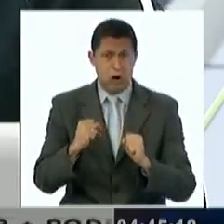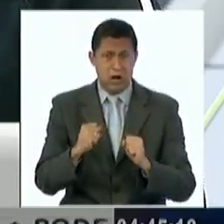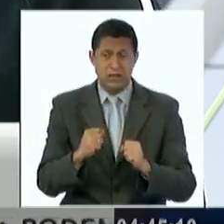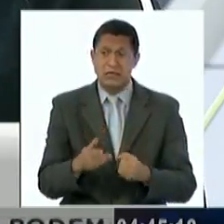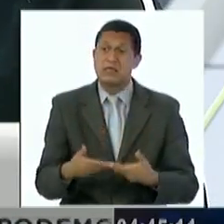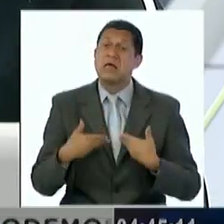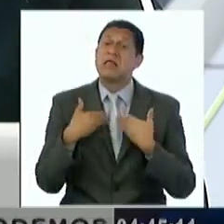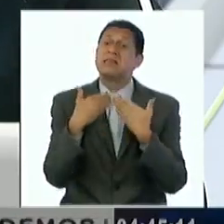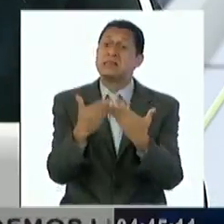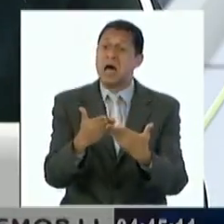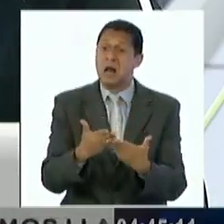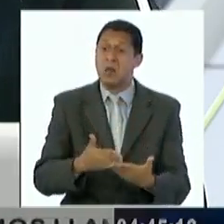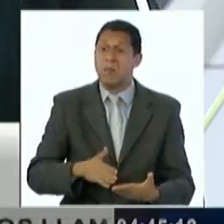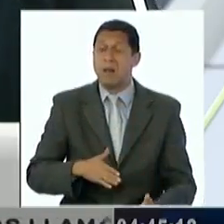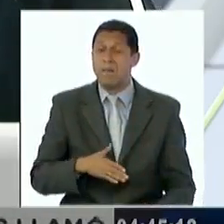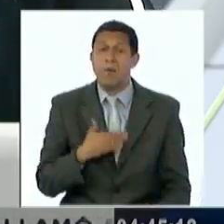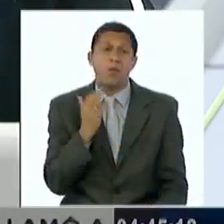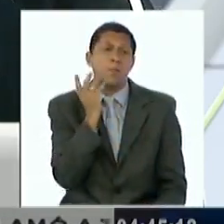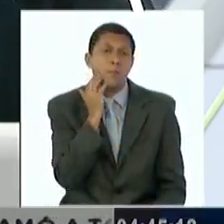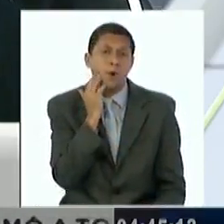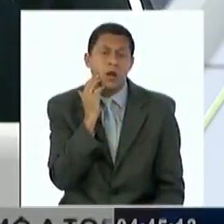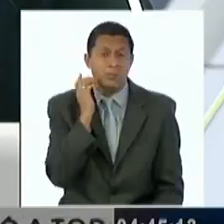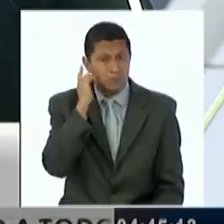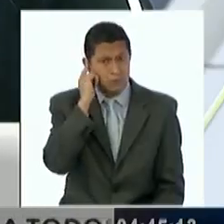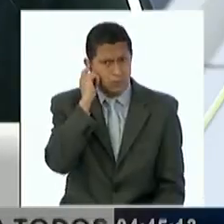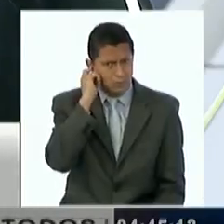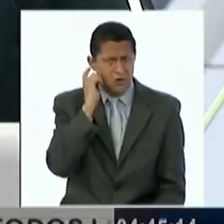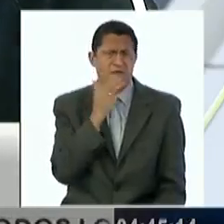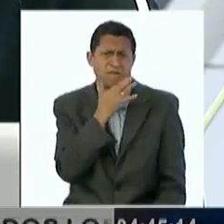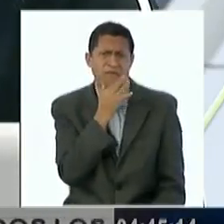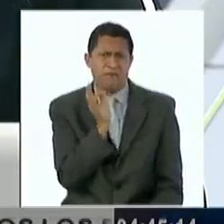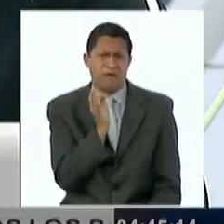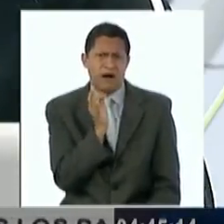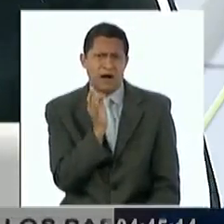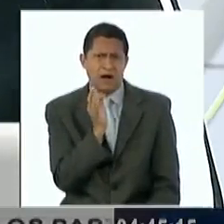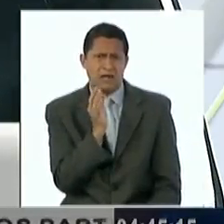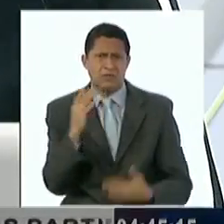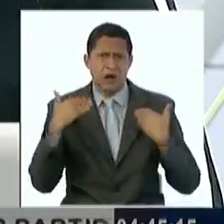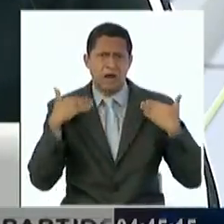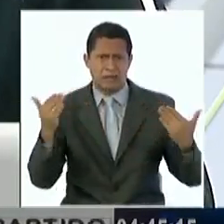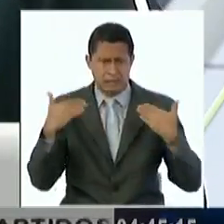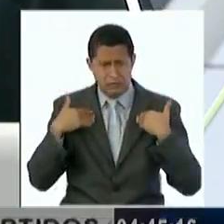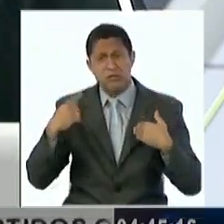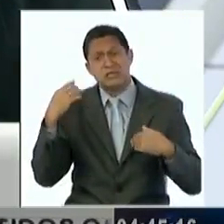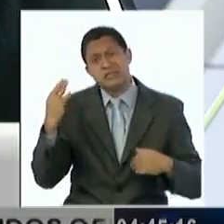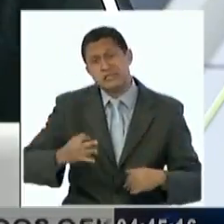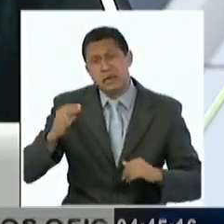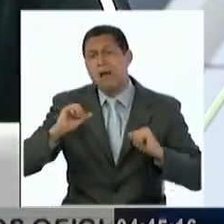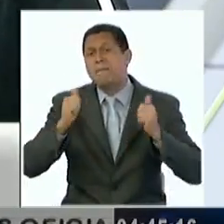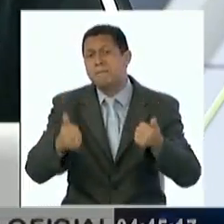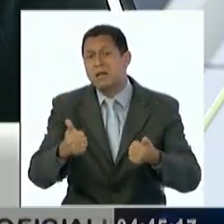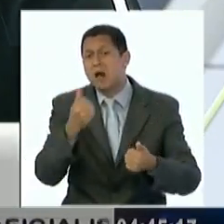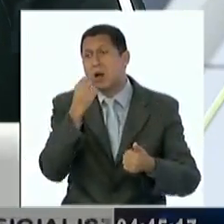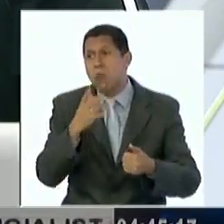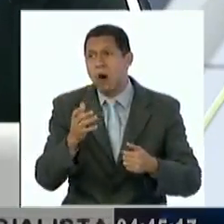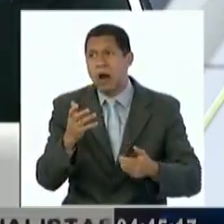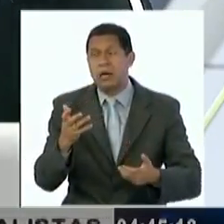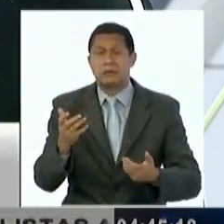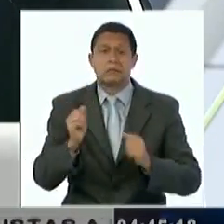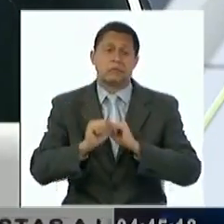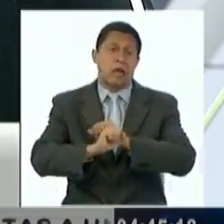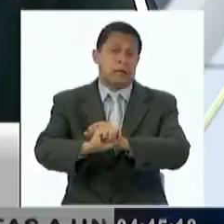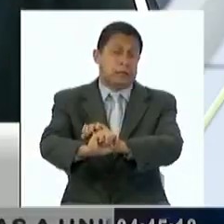herramientas necesarias para poder lograrlo por ejemplo de una manera muy básica de un ejercicio debe comenzar siempre con un buen calentamiento